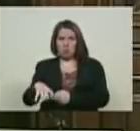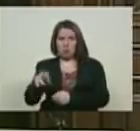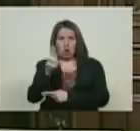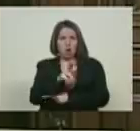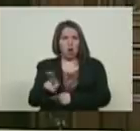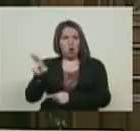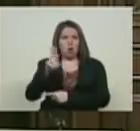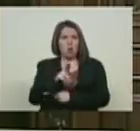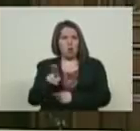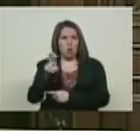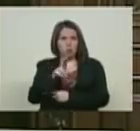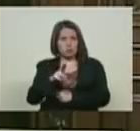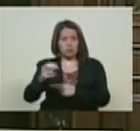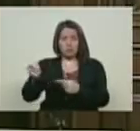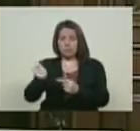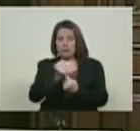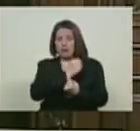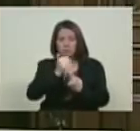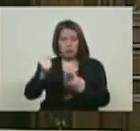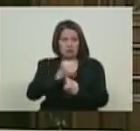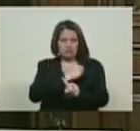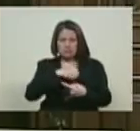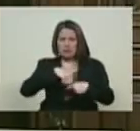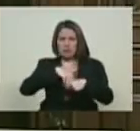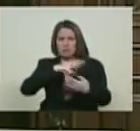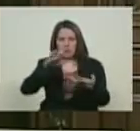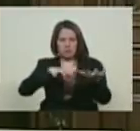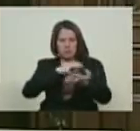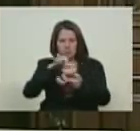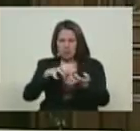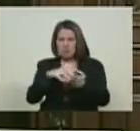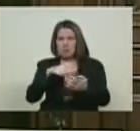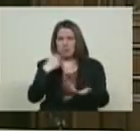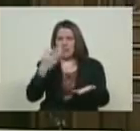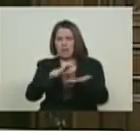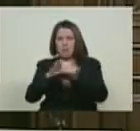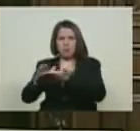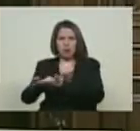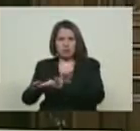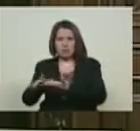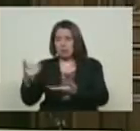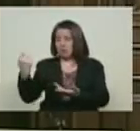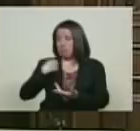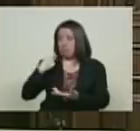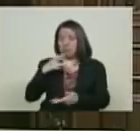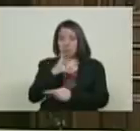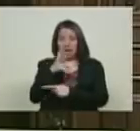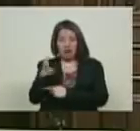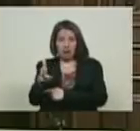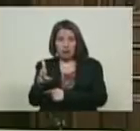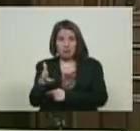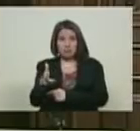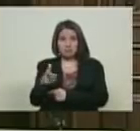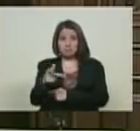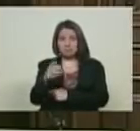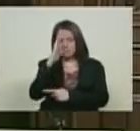para la violencia, para el terrorismo, para la muerte, para el sicariato. ¿Cuál es el destino de este